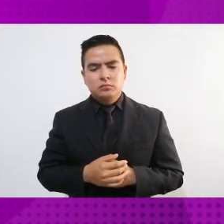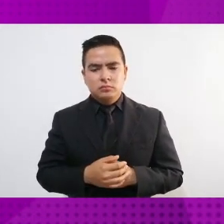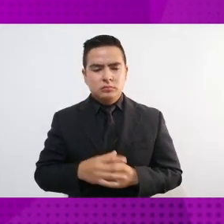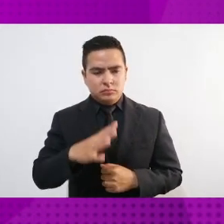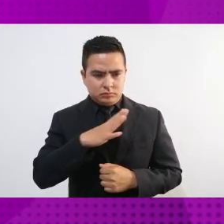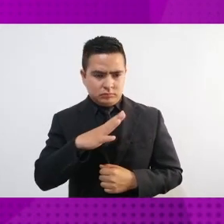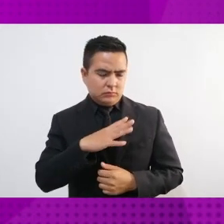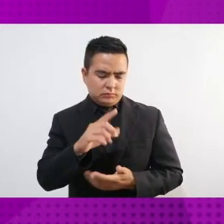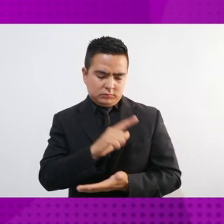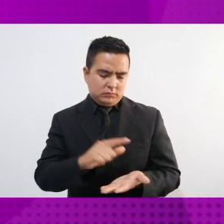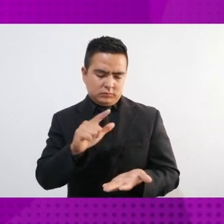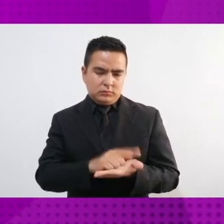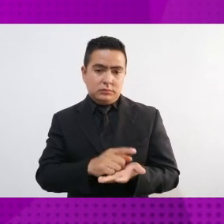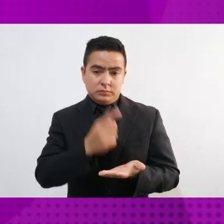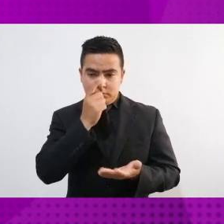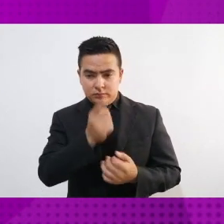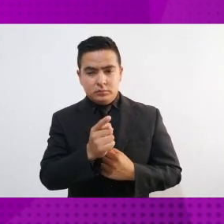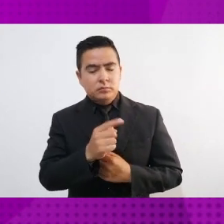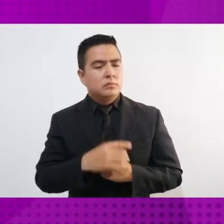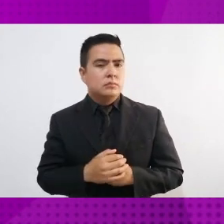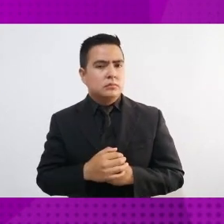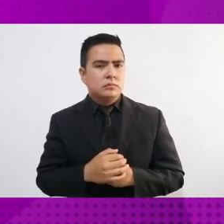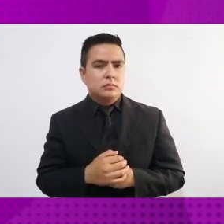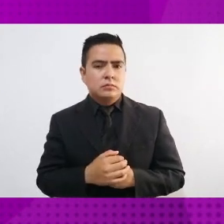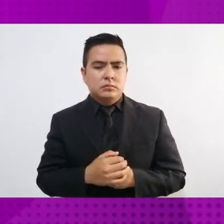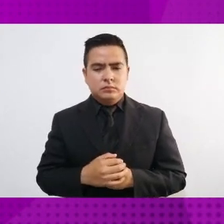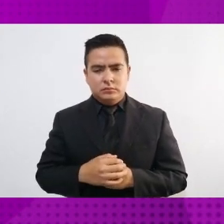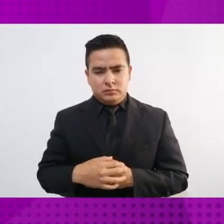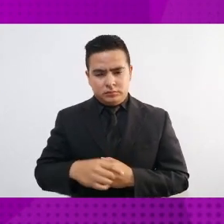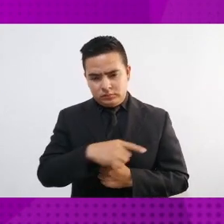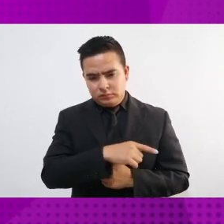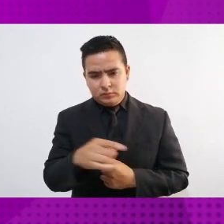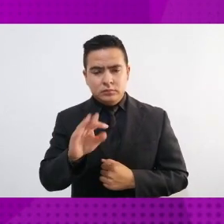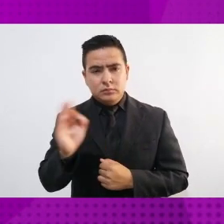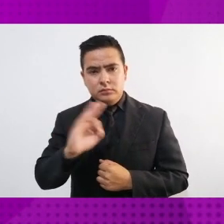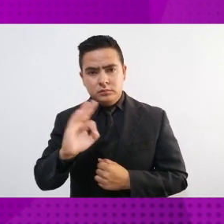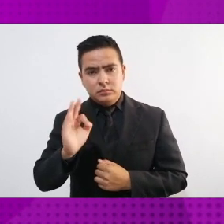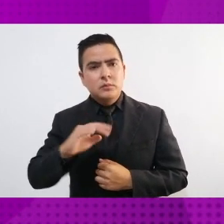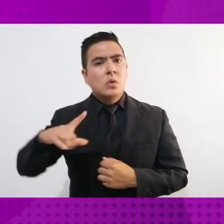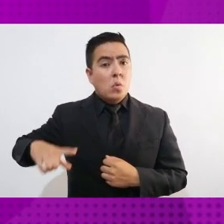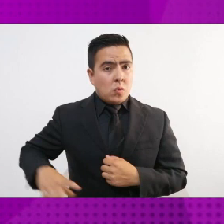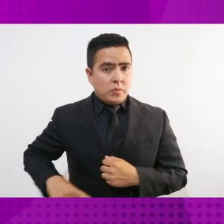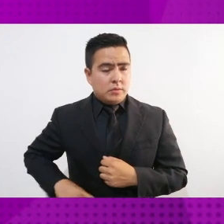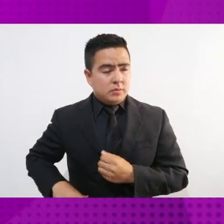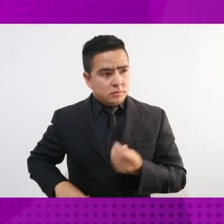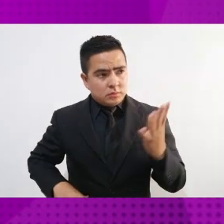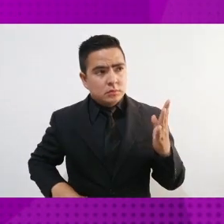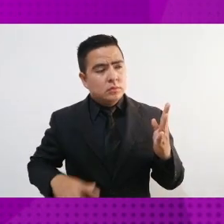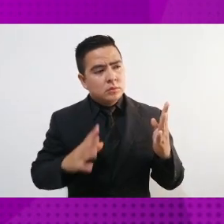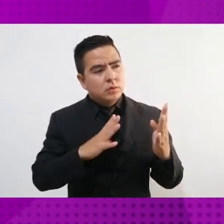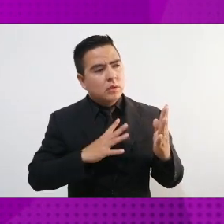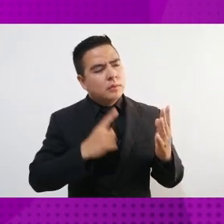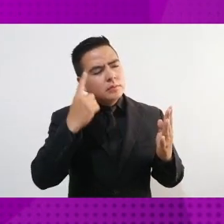está establecido en las normas que puedan interactuar con miembros del Poder Ejecutivo para discutir